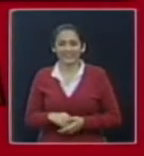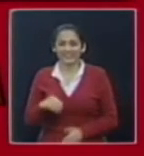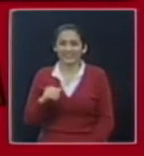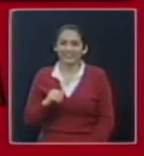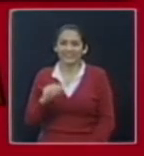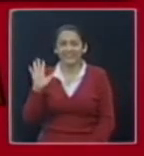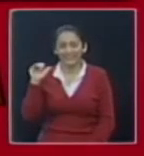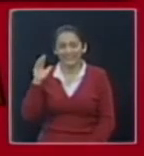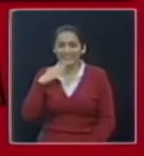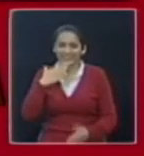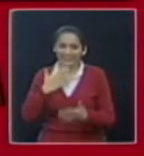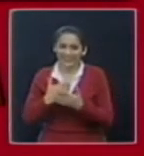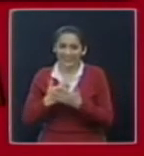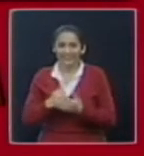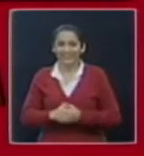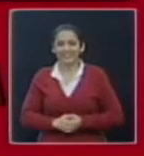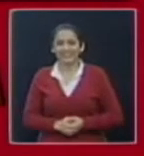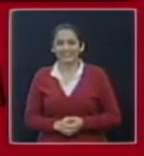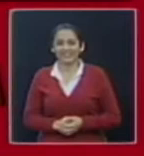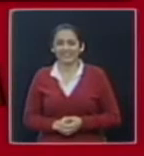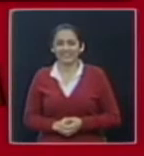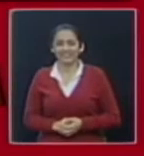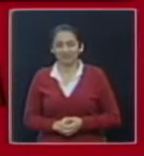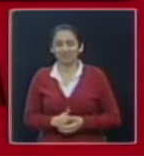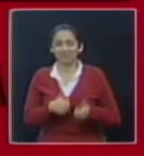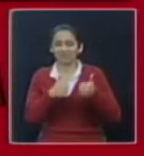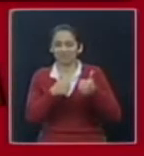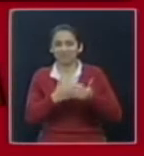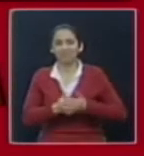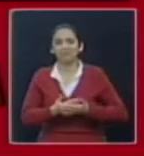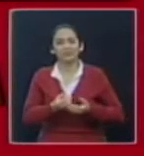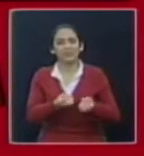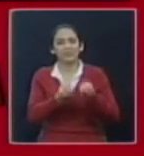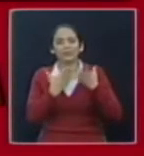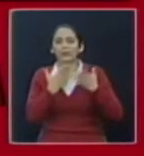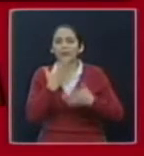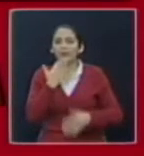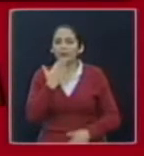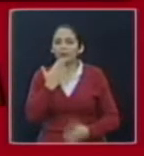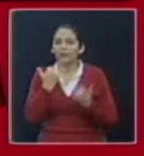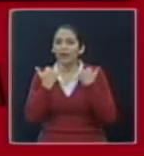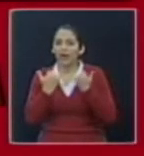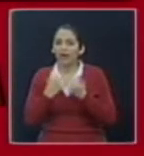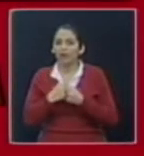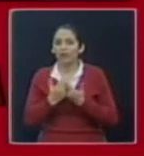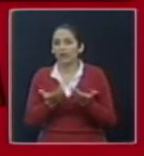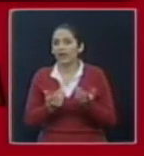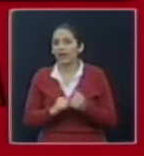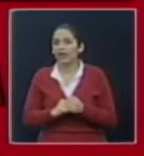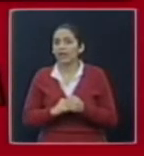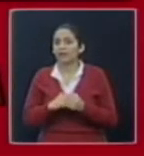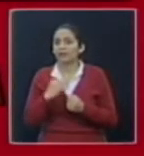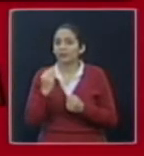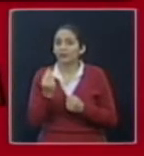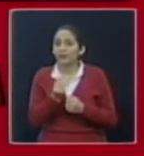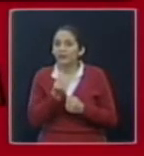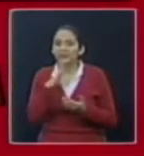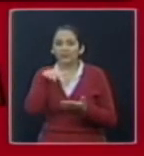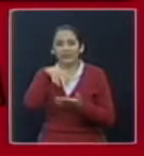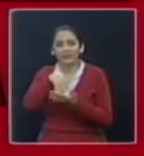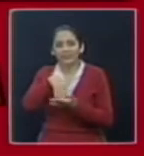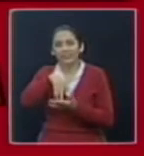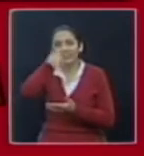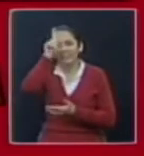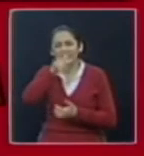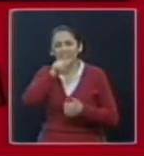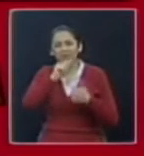muchas gracias por la invitación a su programa. Encantada de tenerla por acá. Cuéntenos, por favor, ¿cuáles son las necesidades de los pequeños ecuatorianos que ustedes buscan